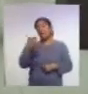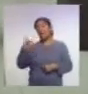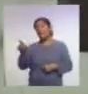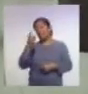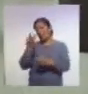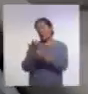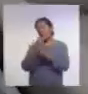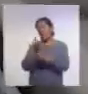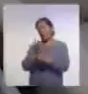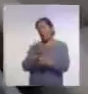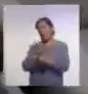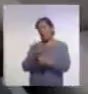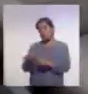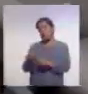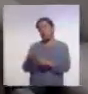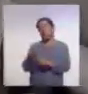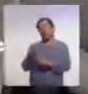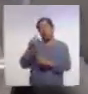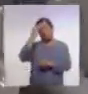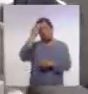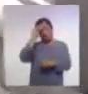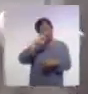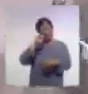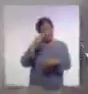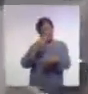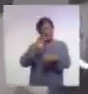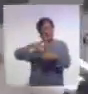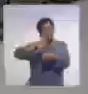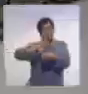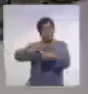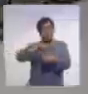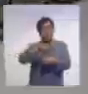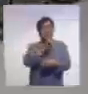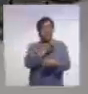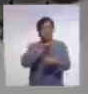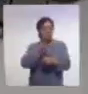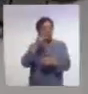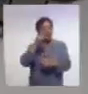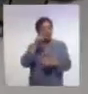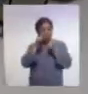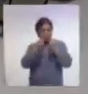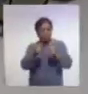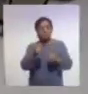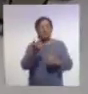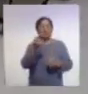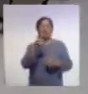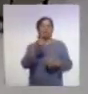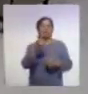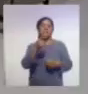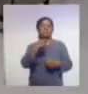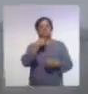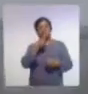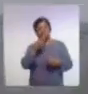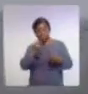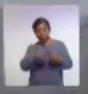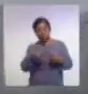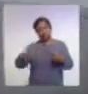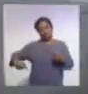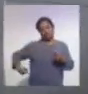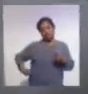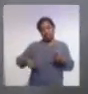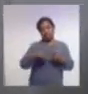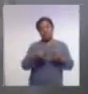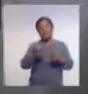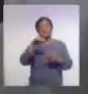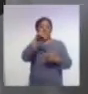de Farmacias de Pensiones Civiles, la cual brinda atención especializada en geriatría, endocrinología y medicina interna a